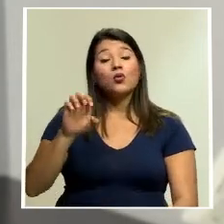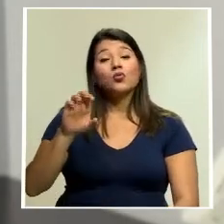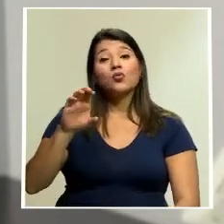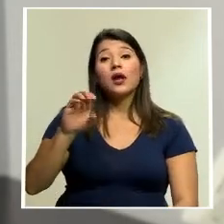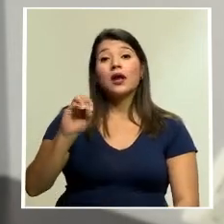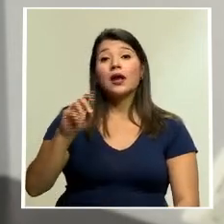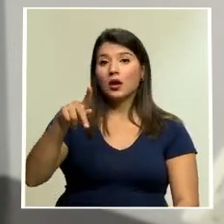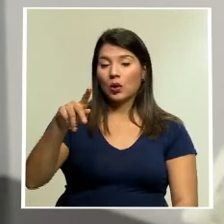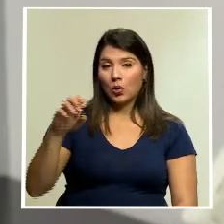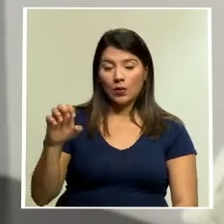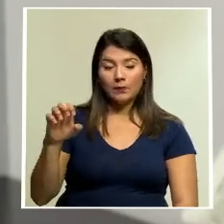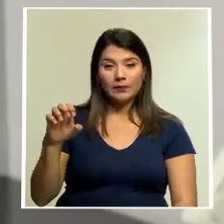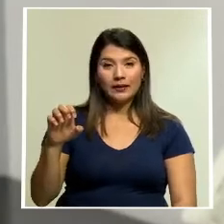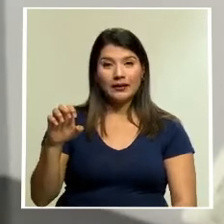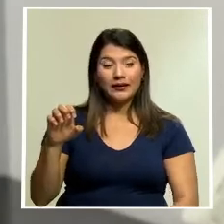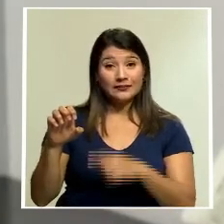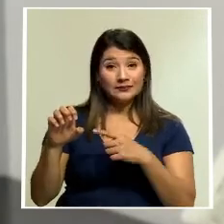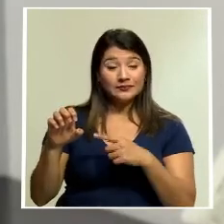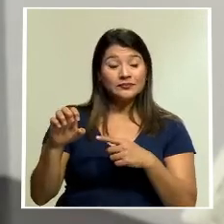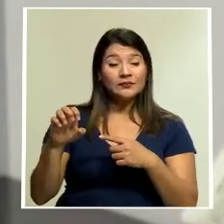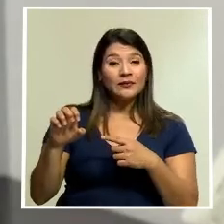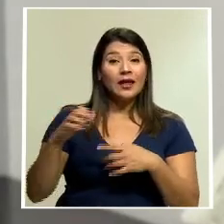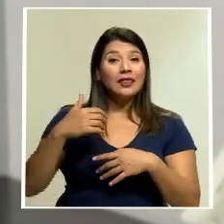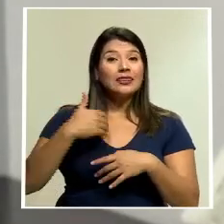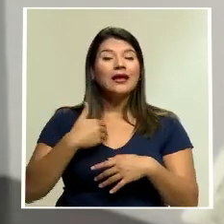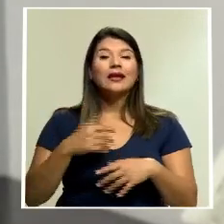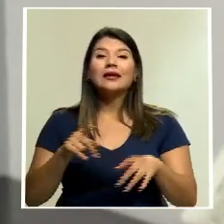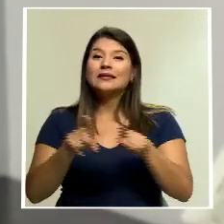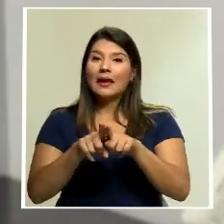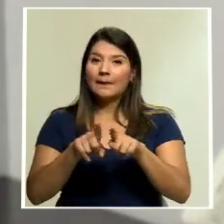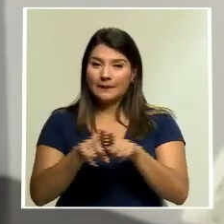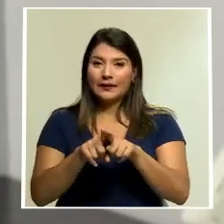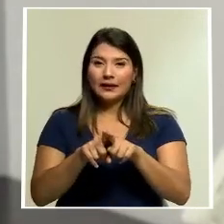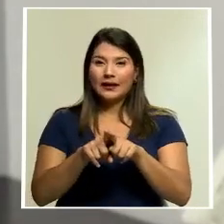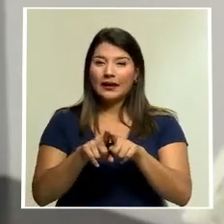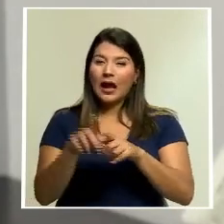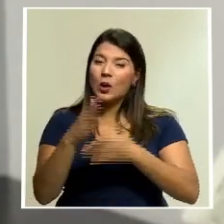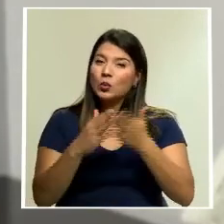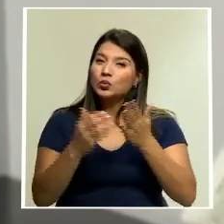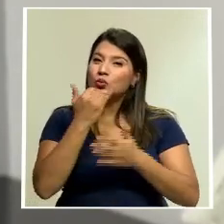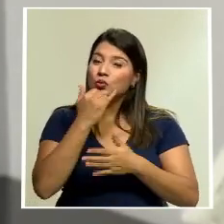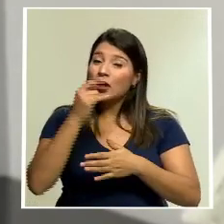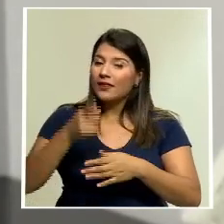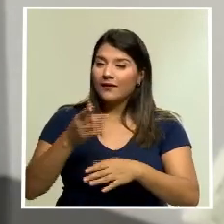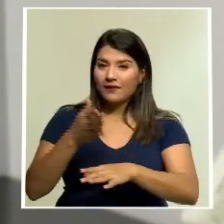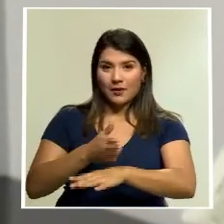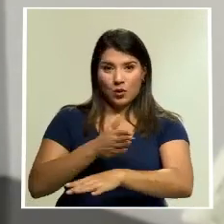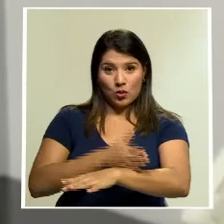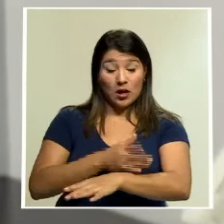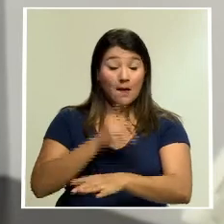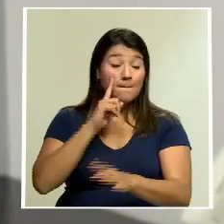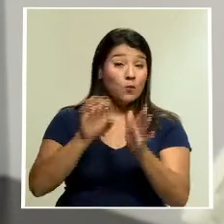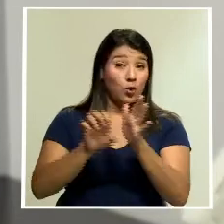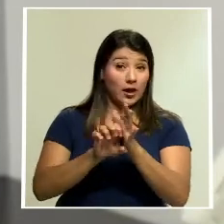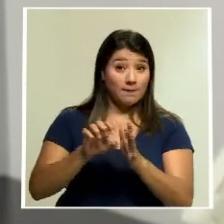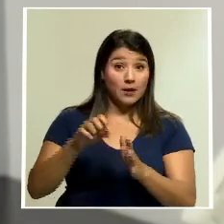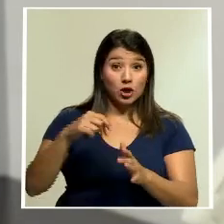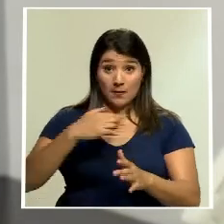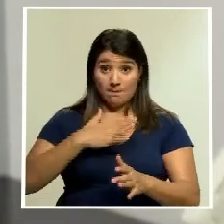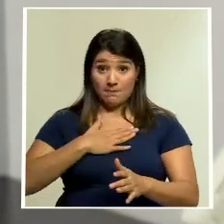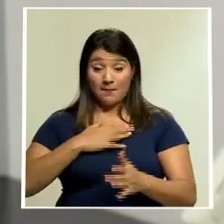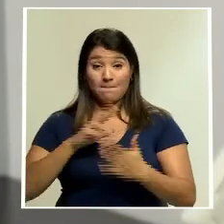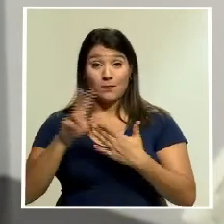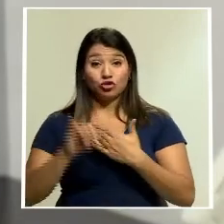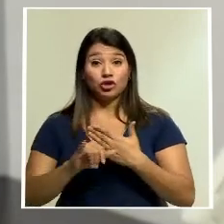Recope, entre otras cosas, tiene también defectos que hay que corregir. Por ejemplo, yo presenté un proyecto de